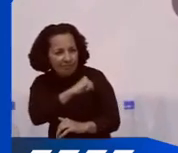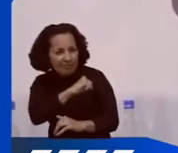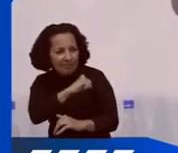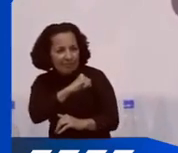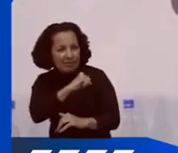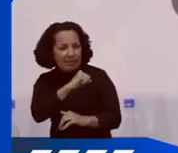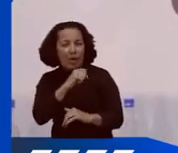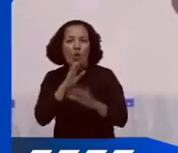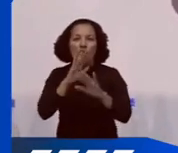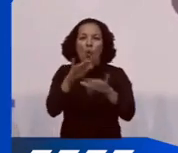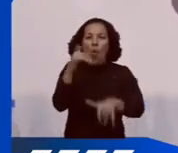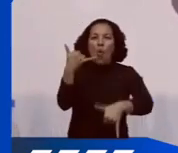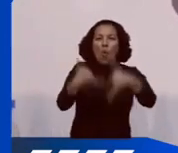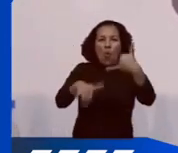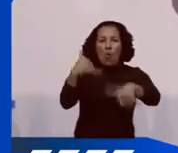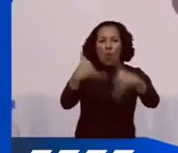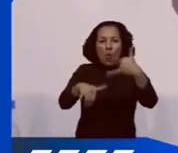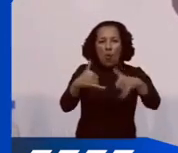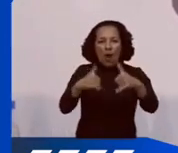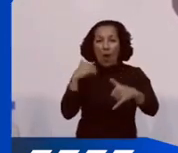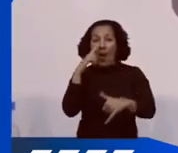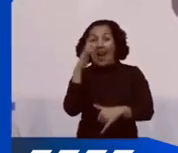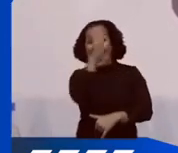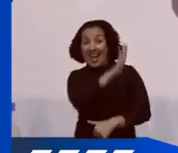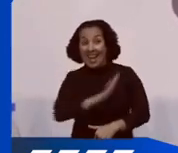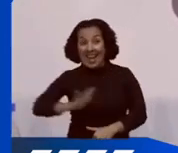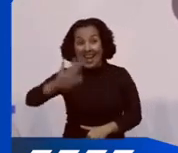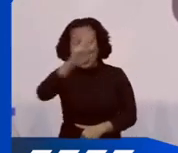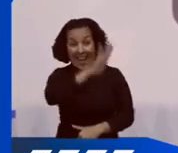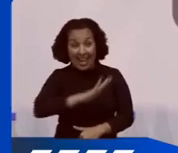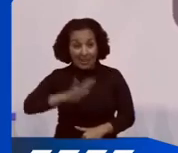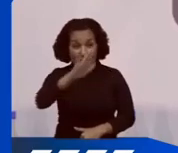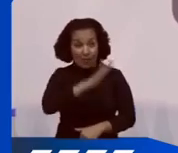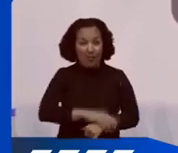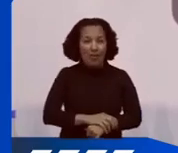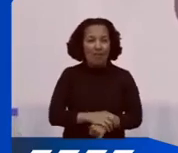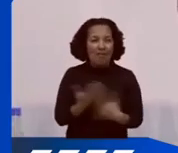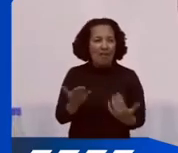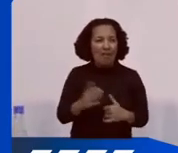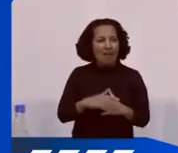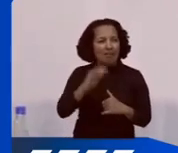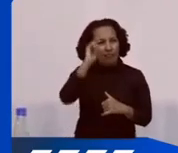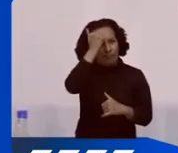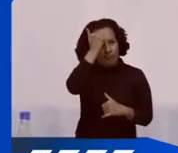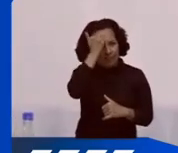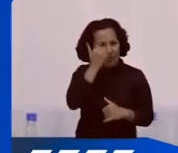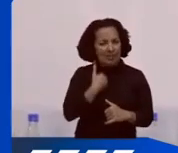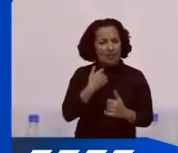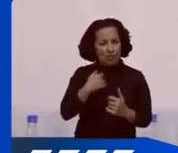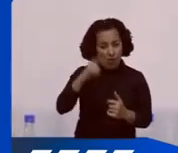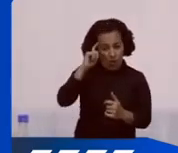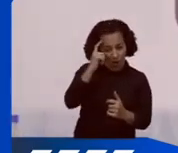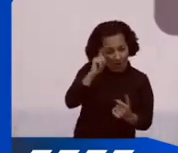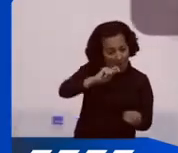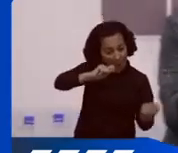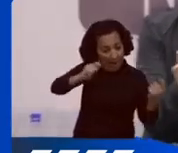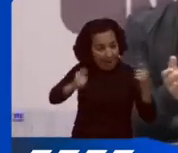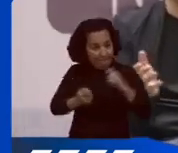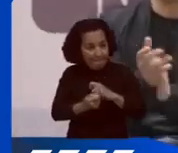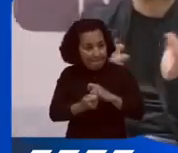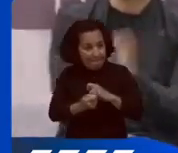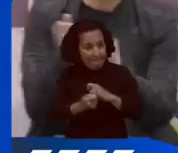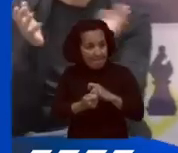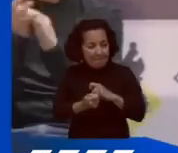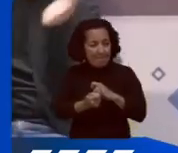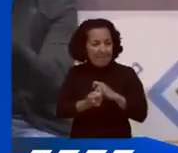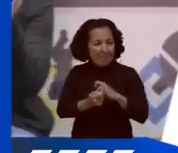primeros Juegos Nacionales del Magisterio en el gobierno del cambio. Eso